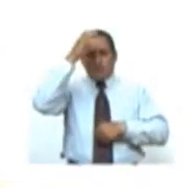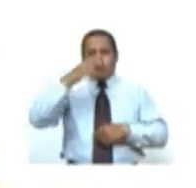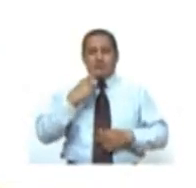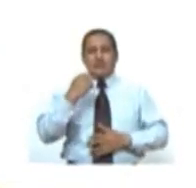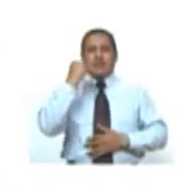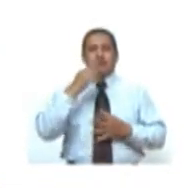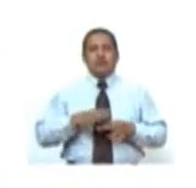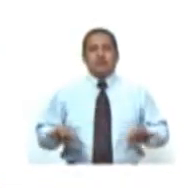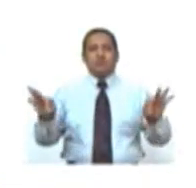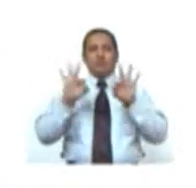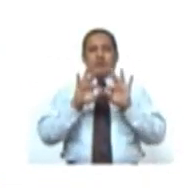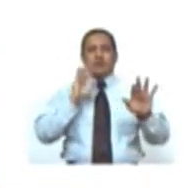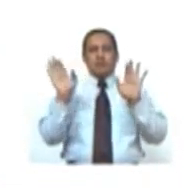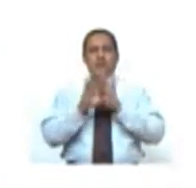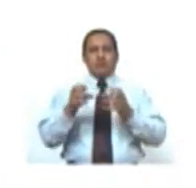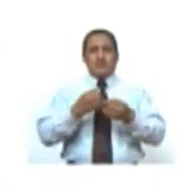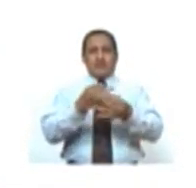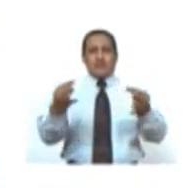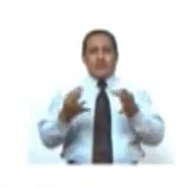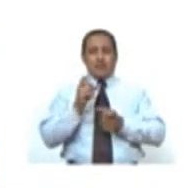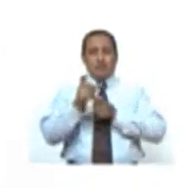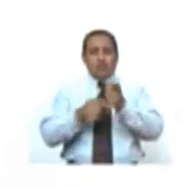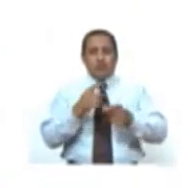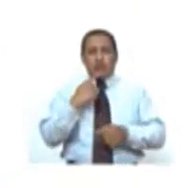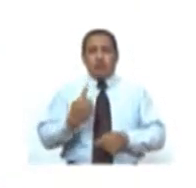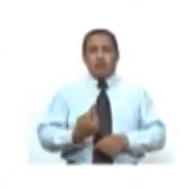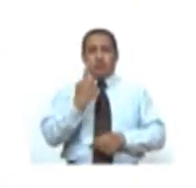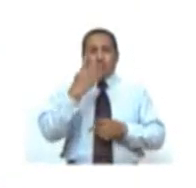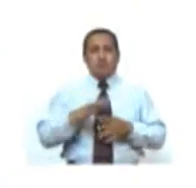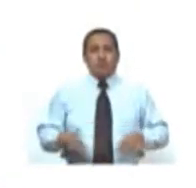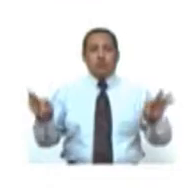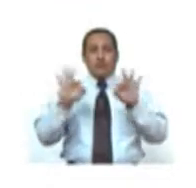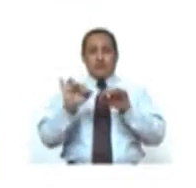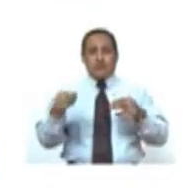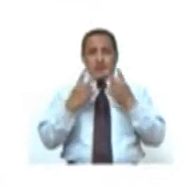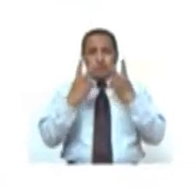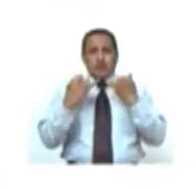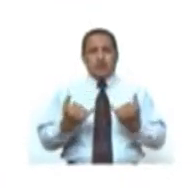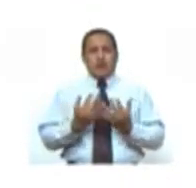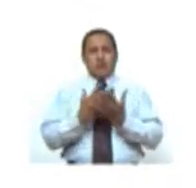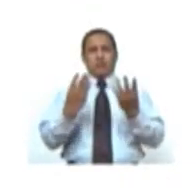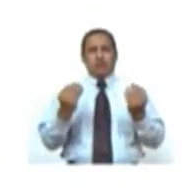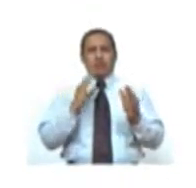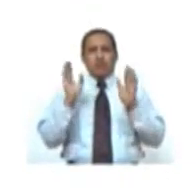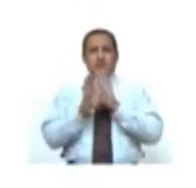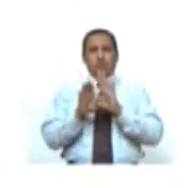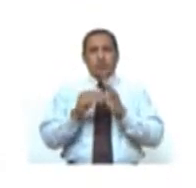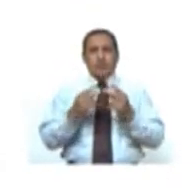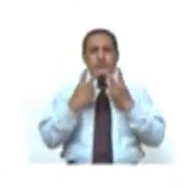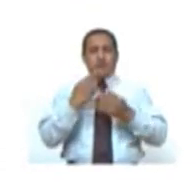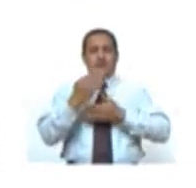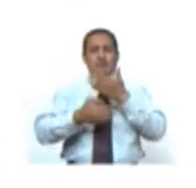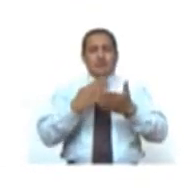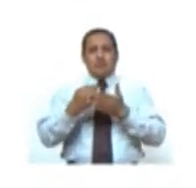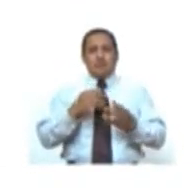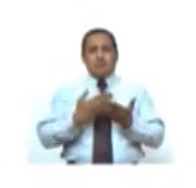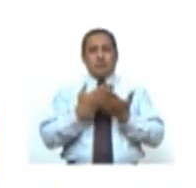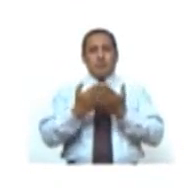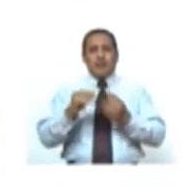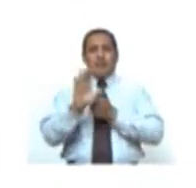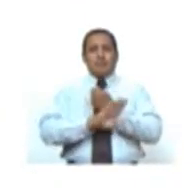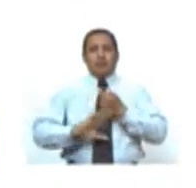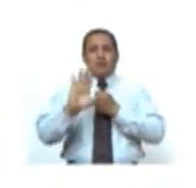derechos fundamentales por parte de todos nosotros. Y uno de ellos, que tiene que ver mucho con la privacidad, es el referido